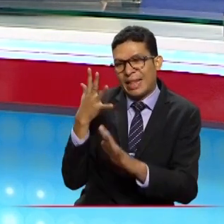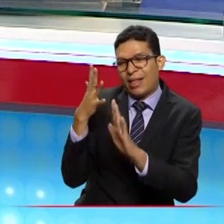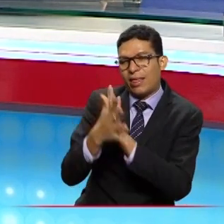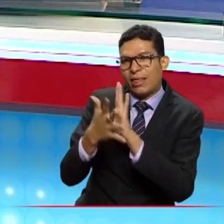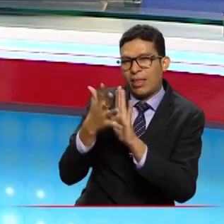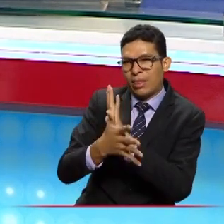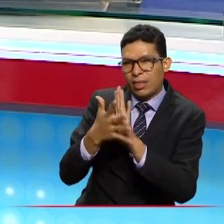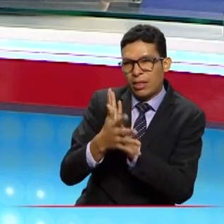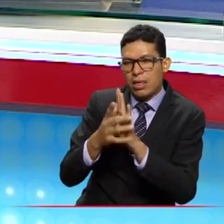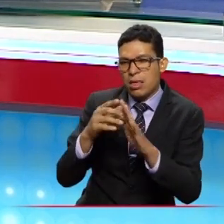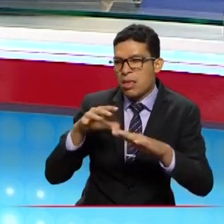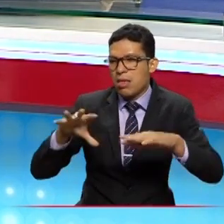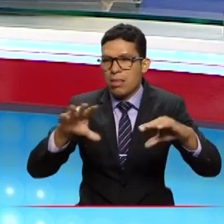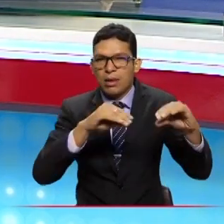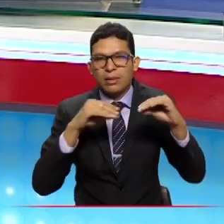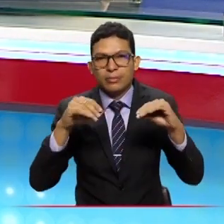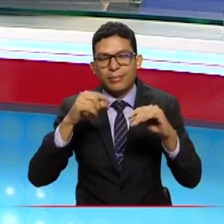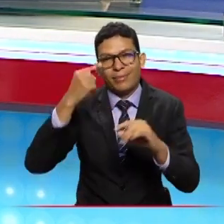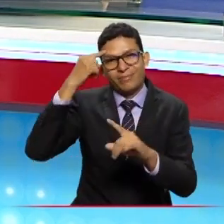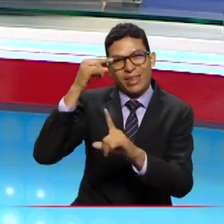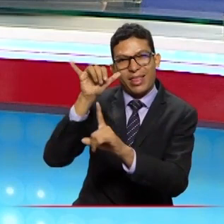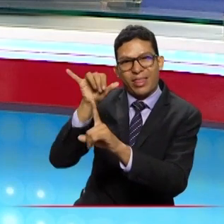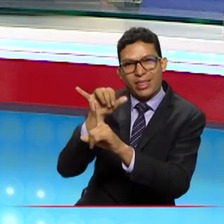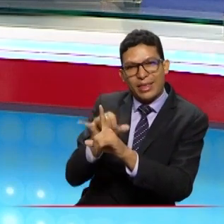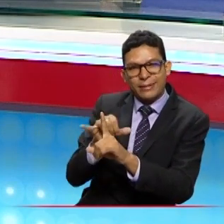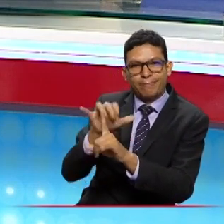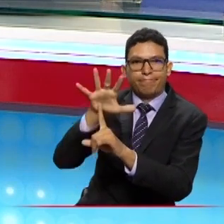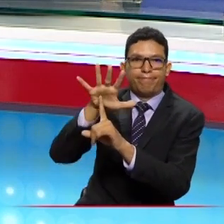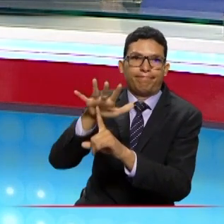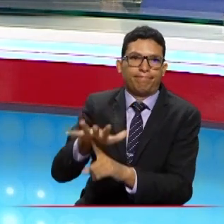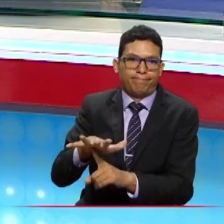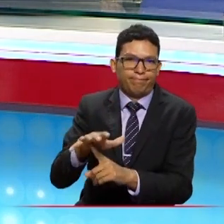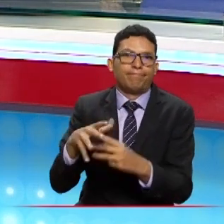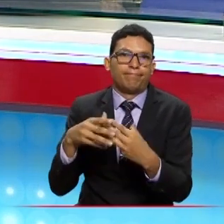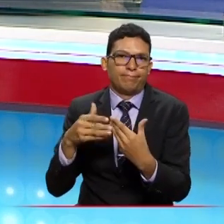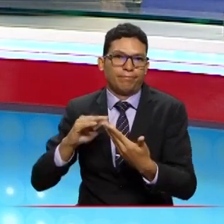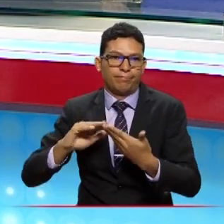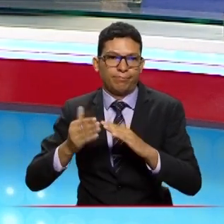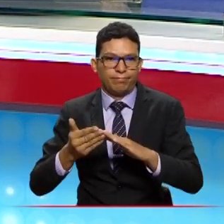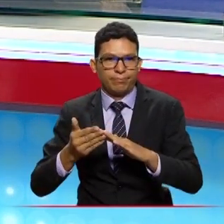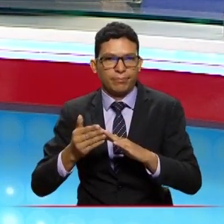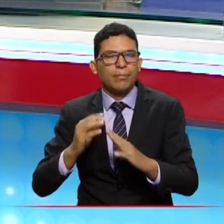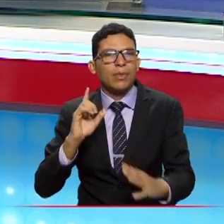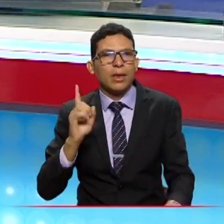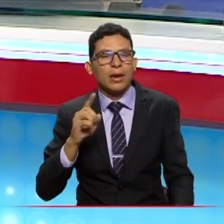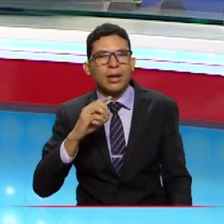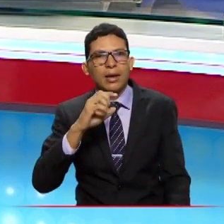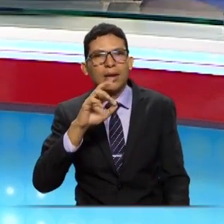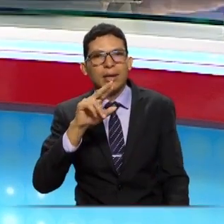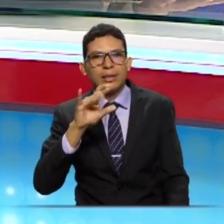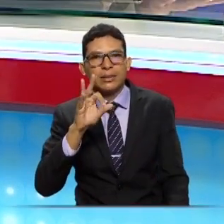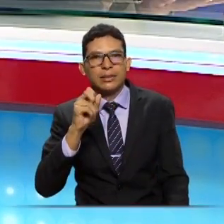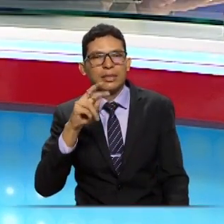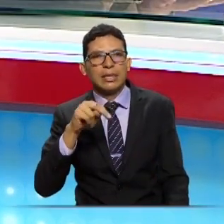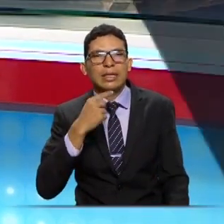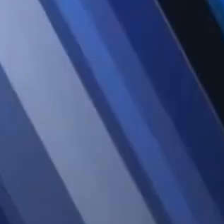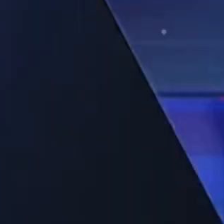que terminan estigmatizando a la población. Cristian Cuesta ha estado investigando sobre este tema. Cristian, ¿qué dicen los